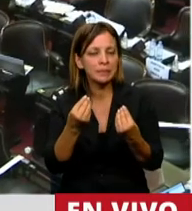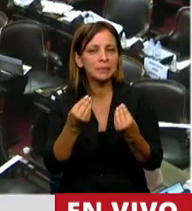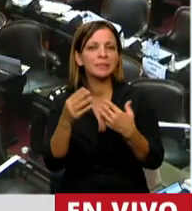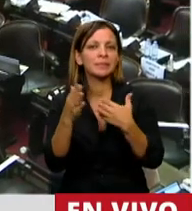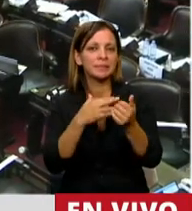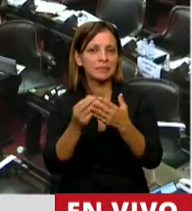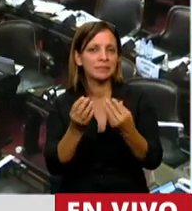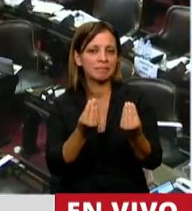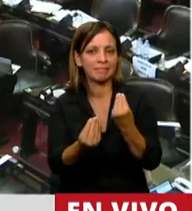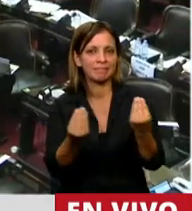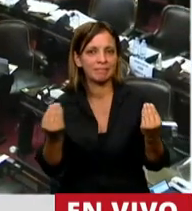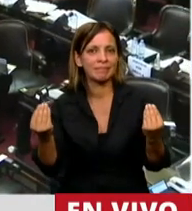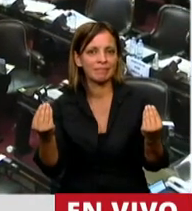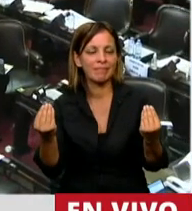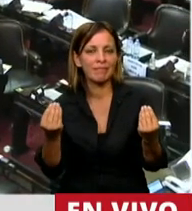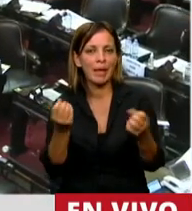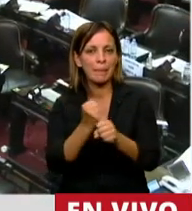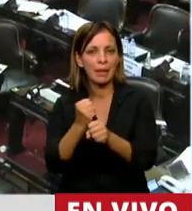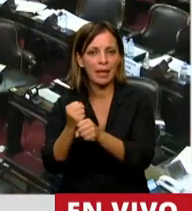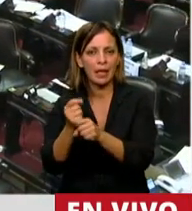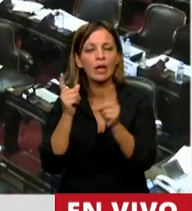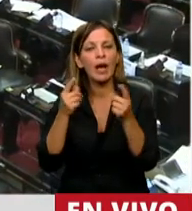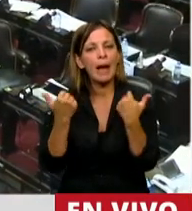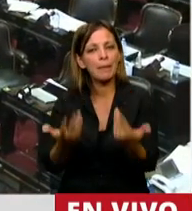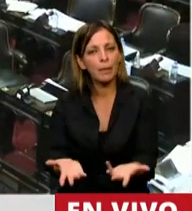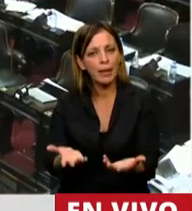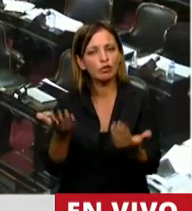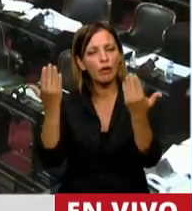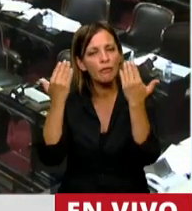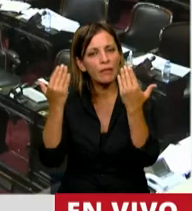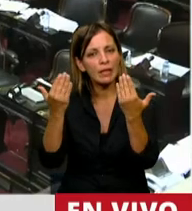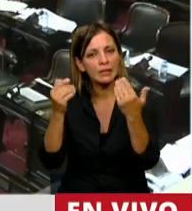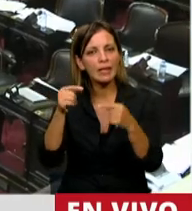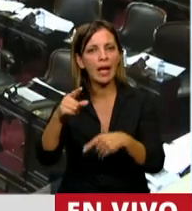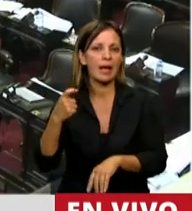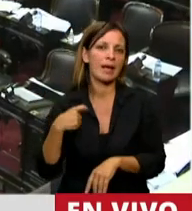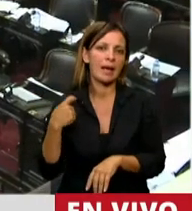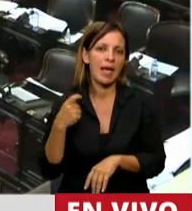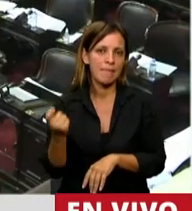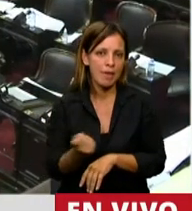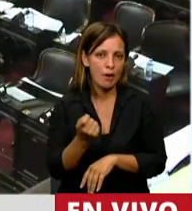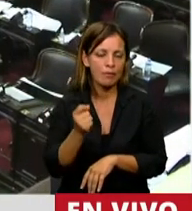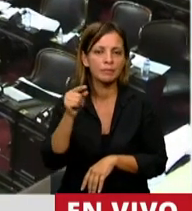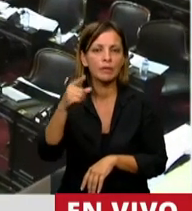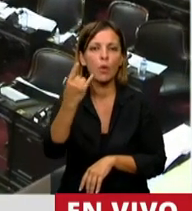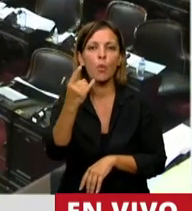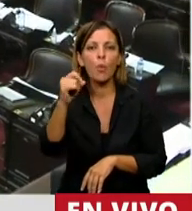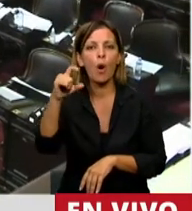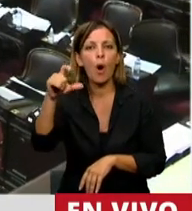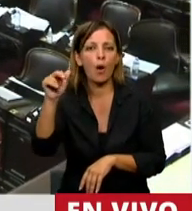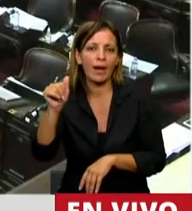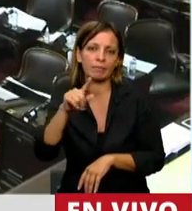generar empleos. De paso, quiero felicitar al gremio de la UOCRA, al principal gremio de la